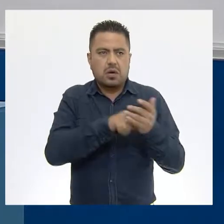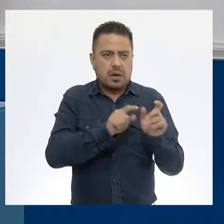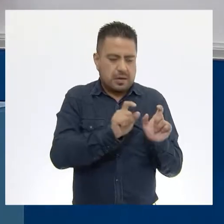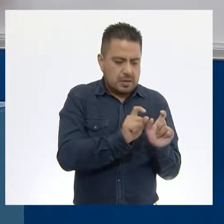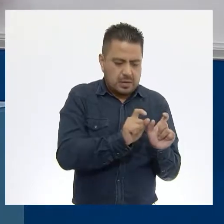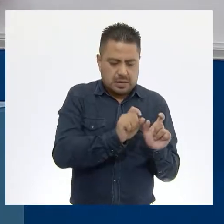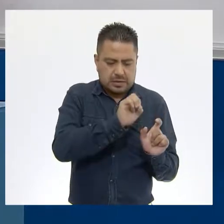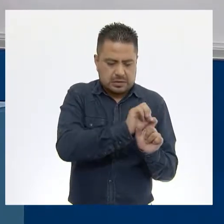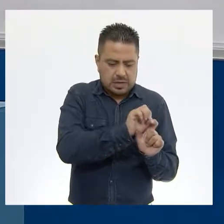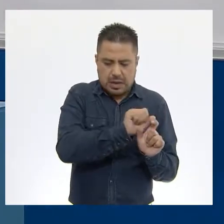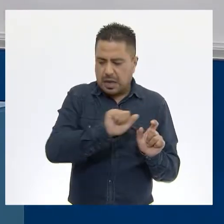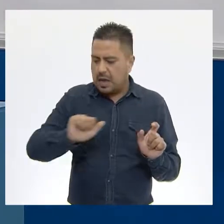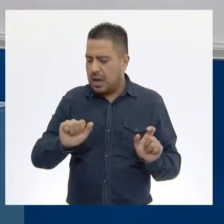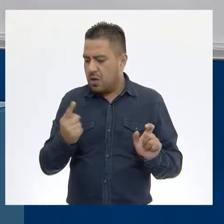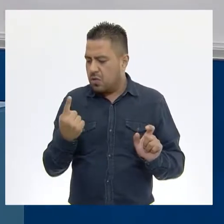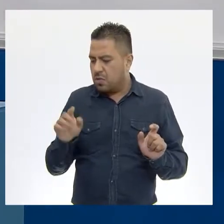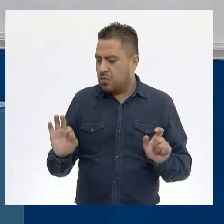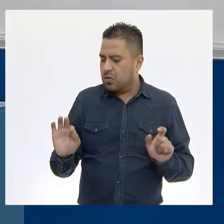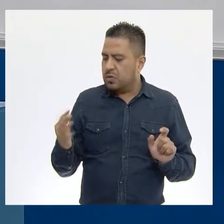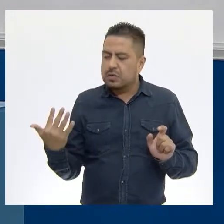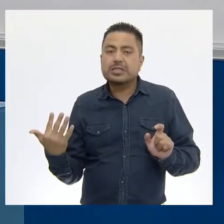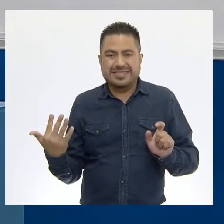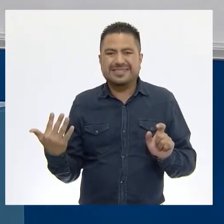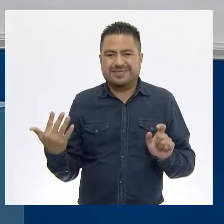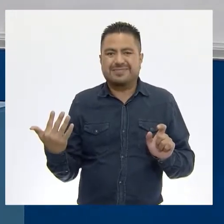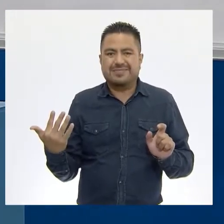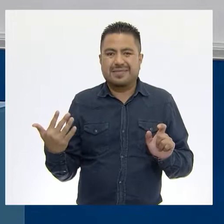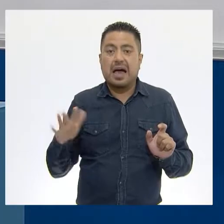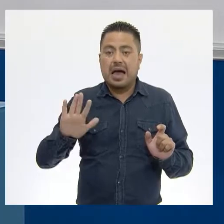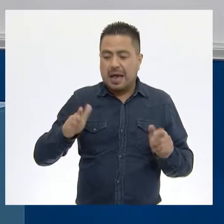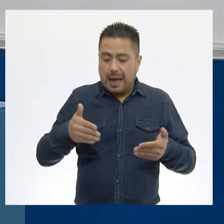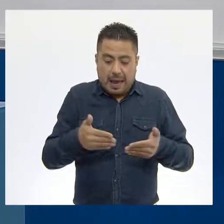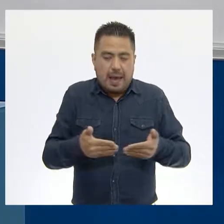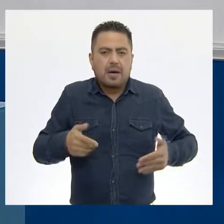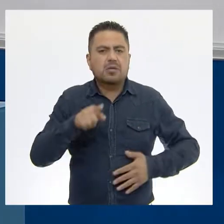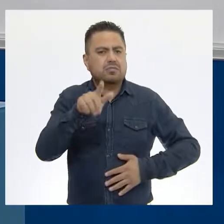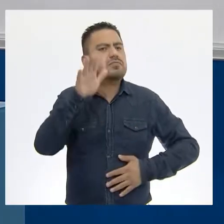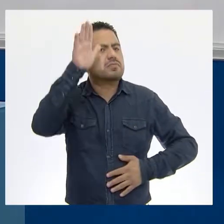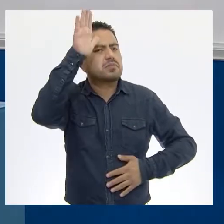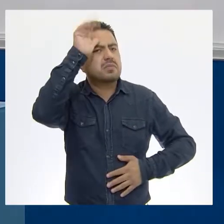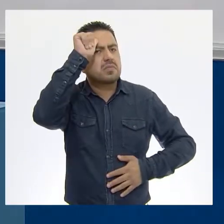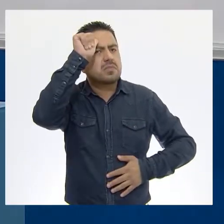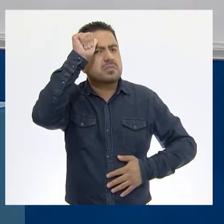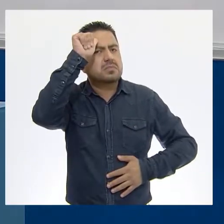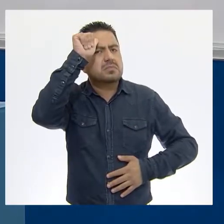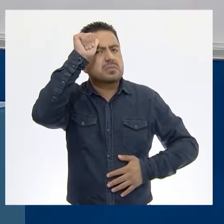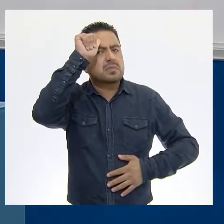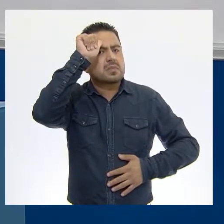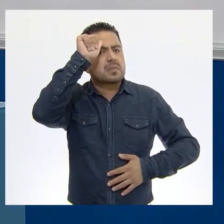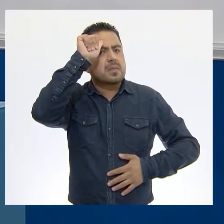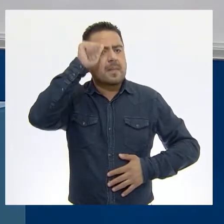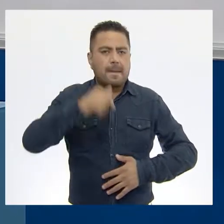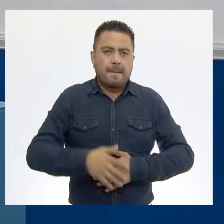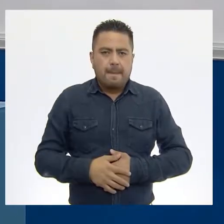aquí de 0 y 1.5. Ajá. Ahora, ¿se acuerdan que